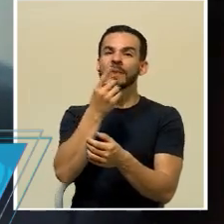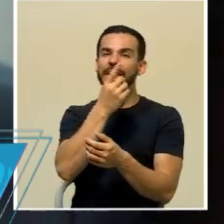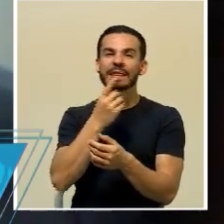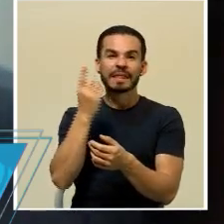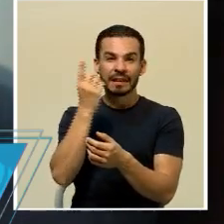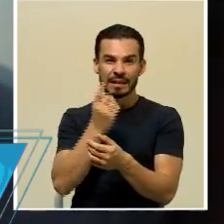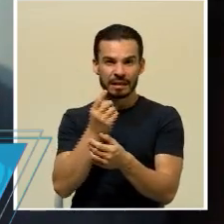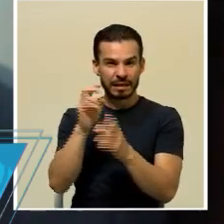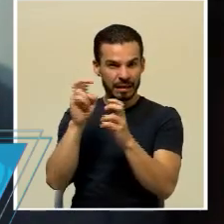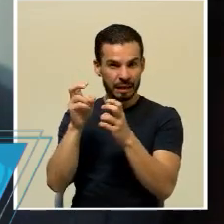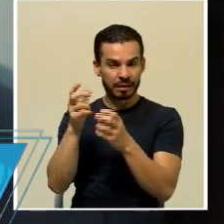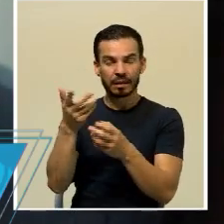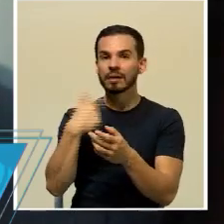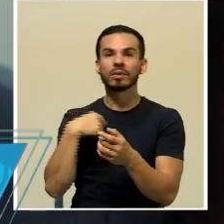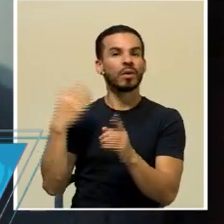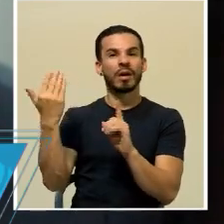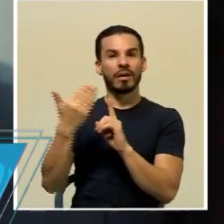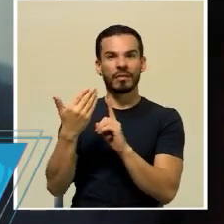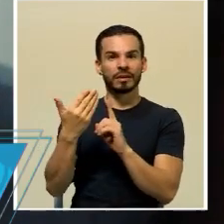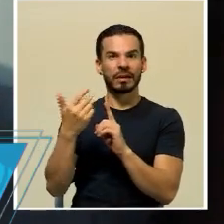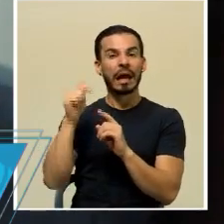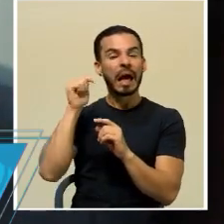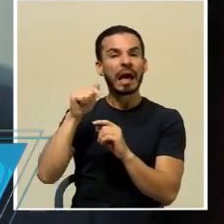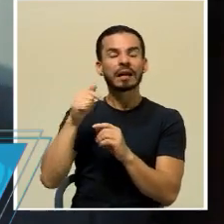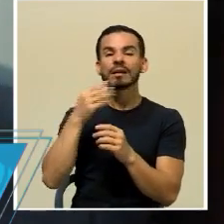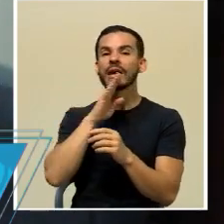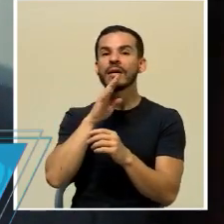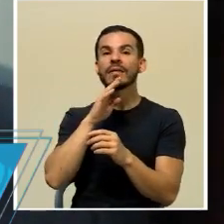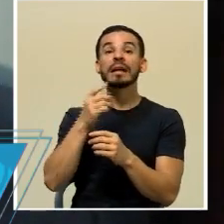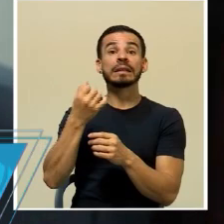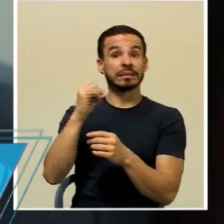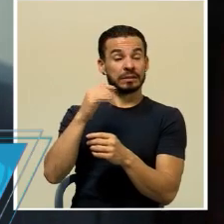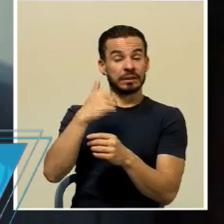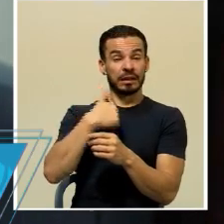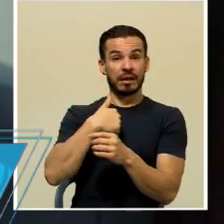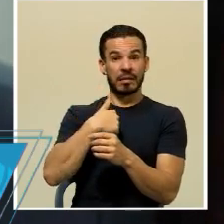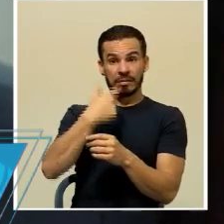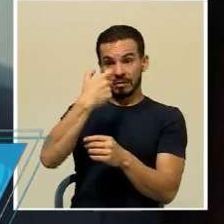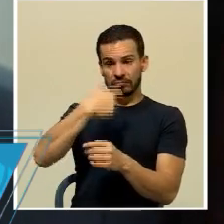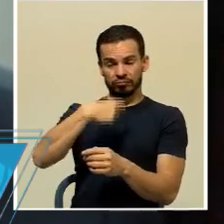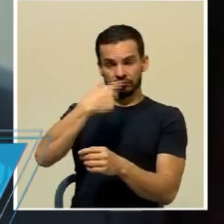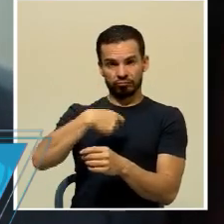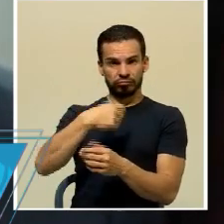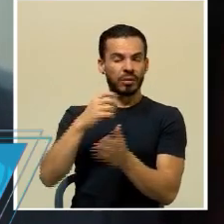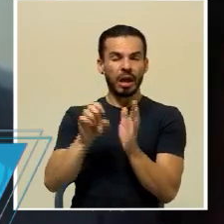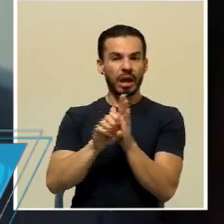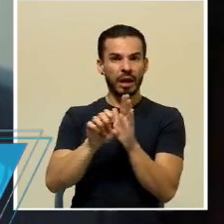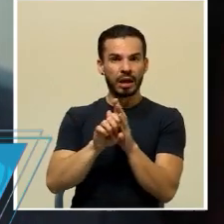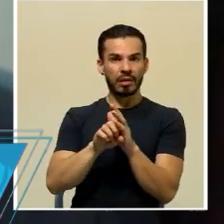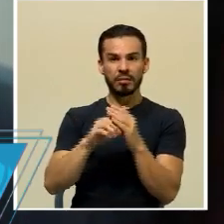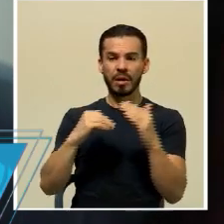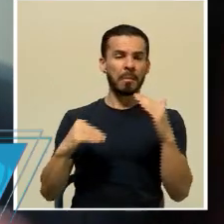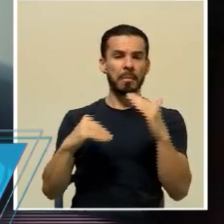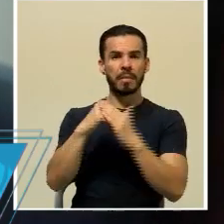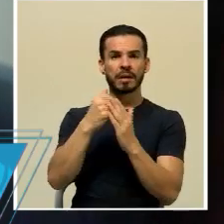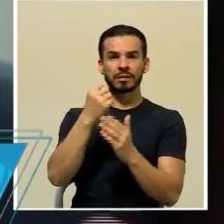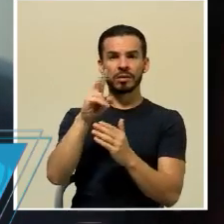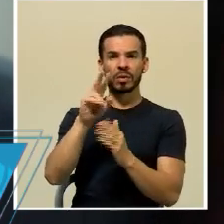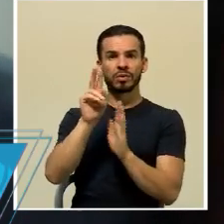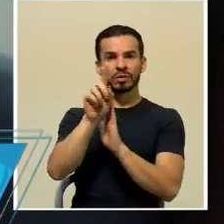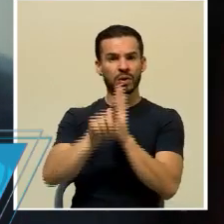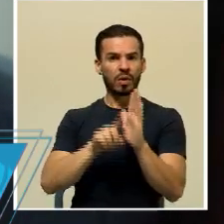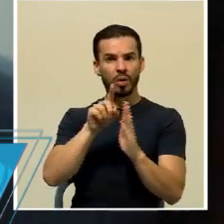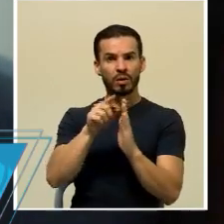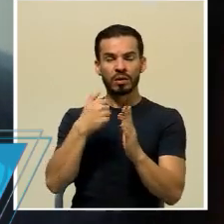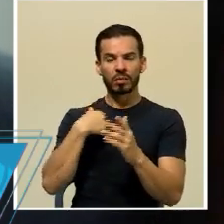ejemplo, entonces que no me veo afectado. No, aquí estamos hablando que si a mí, don Ernesto, por ejemplo, la jornada máxima son 12 horas,